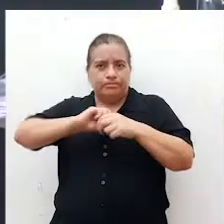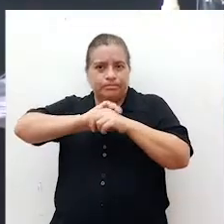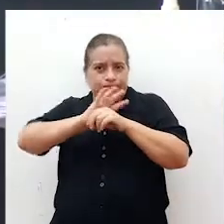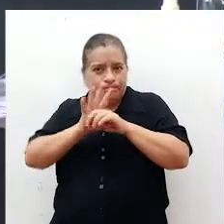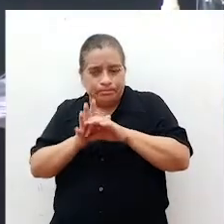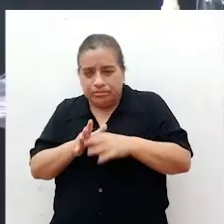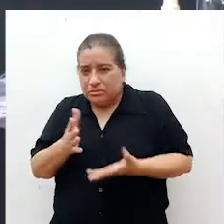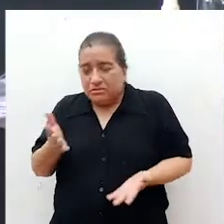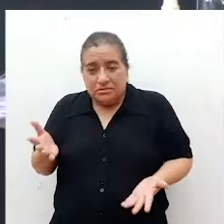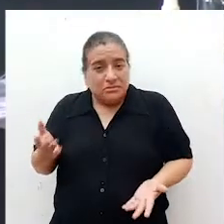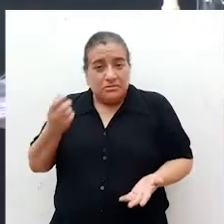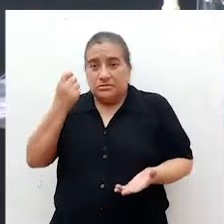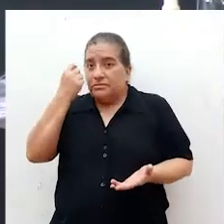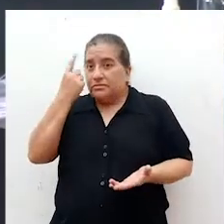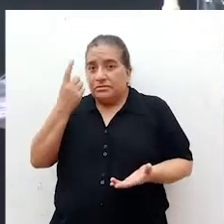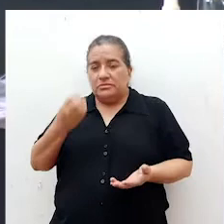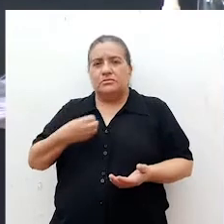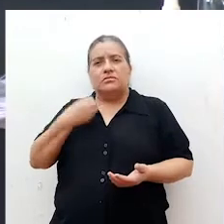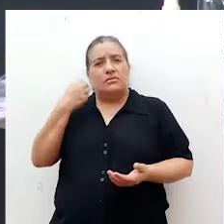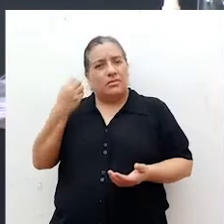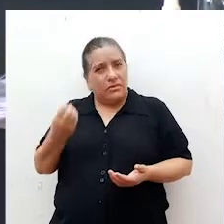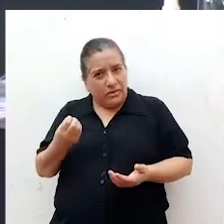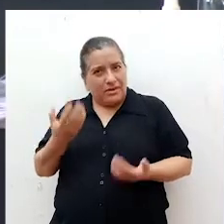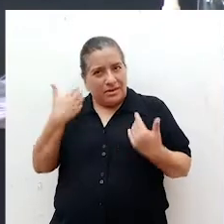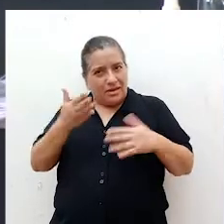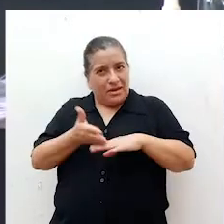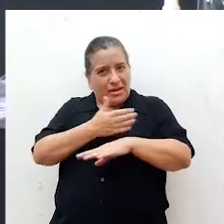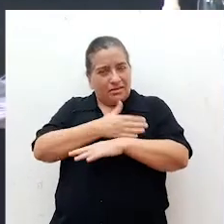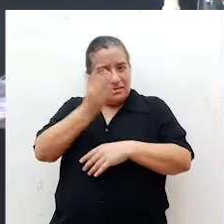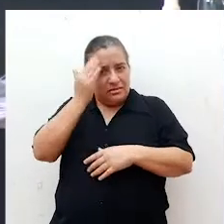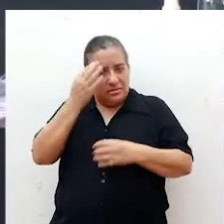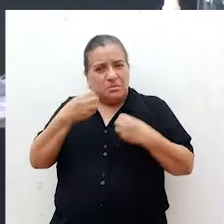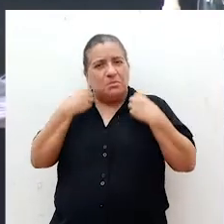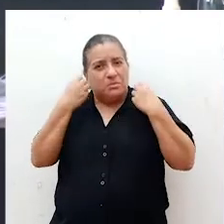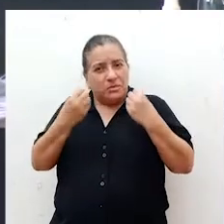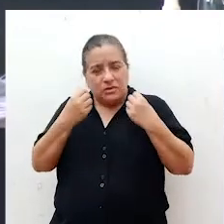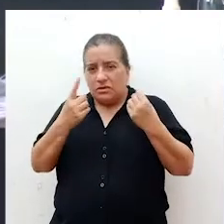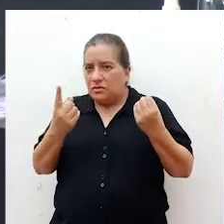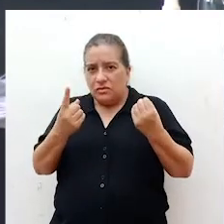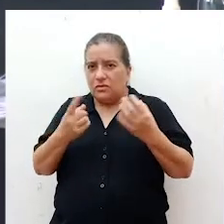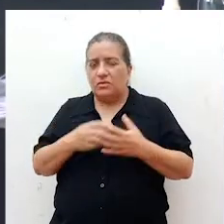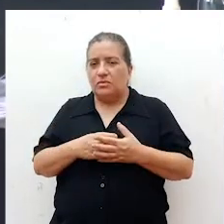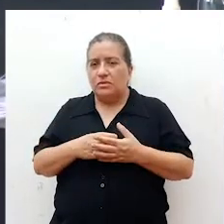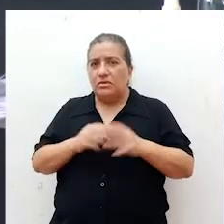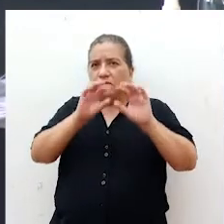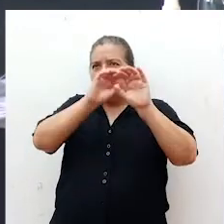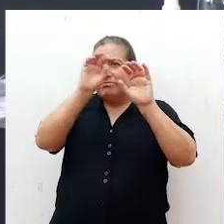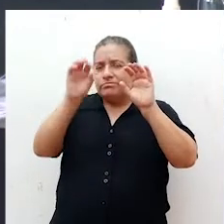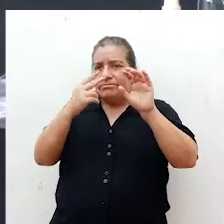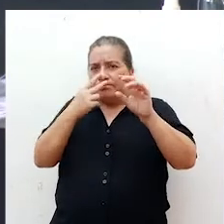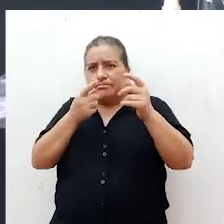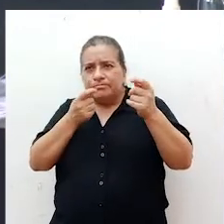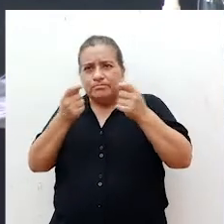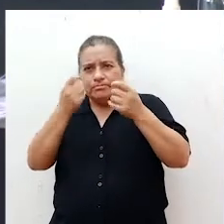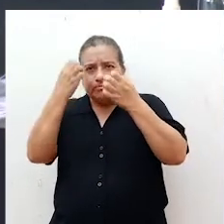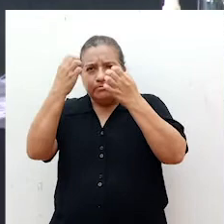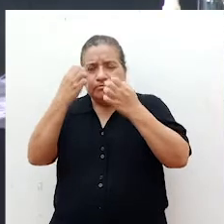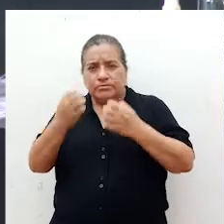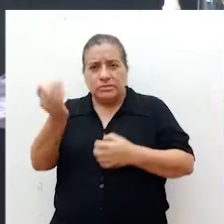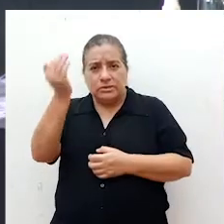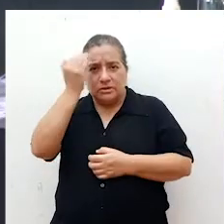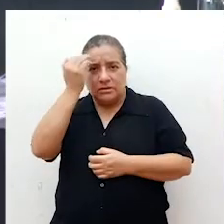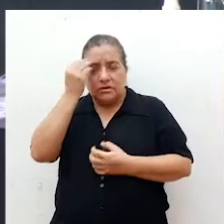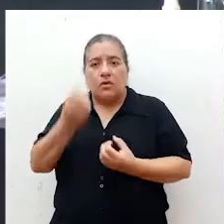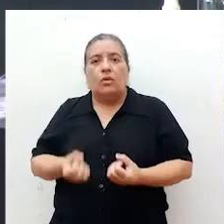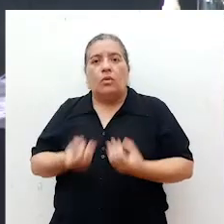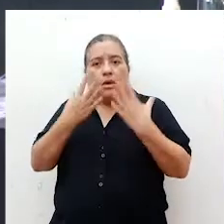cual les estoy informando a ustedes, informé en el Consejo de Estado, no se entendía por qué no se hacía